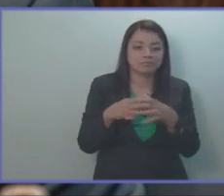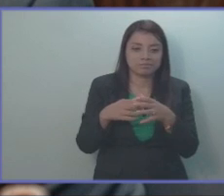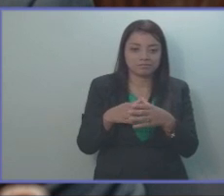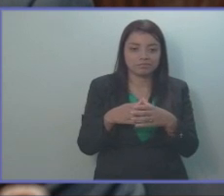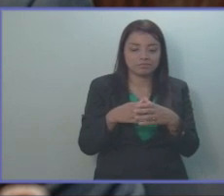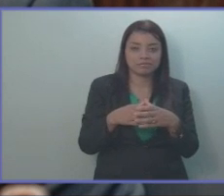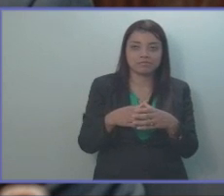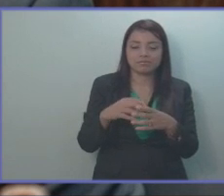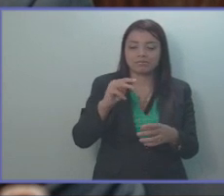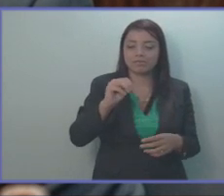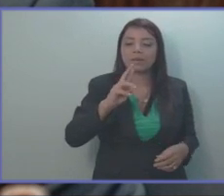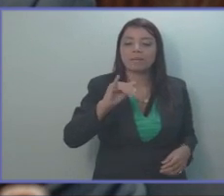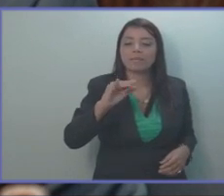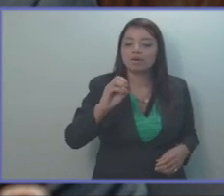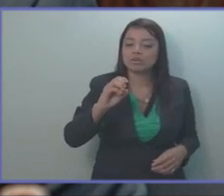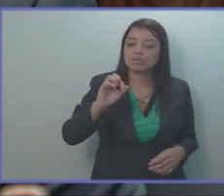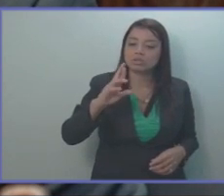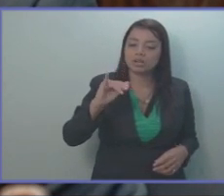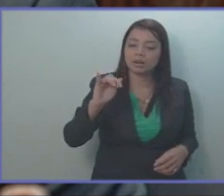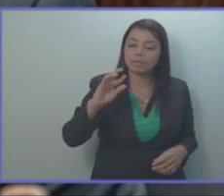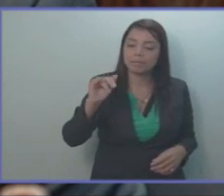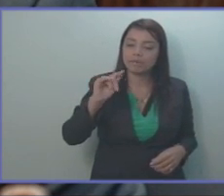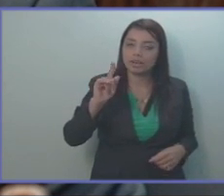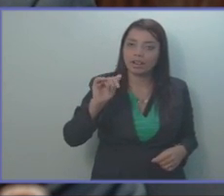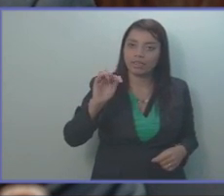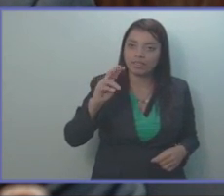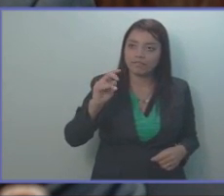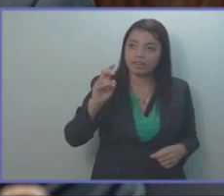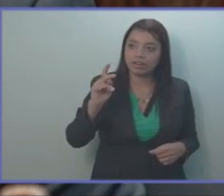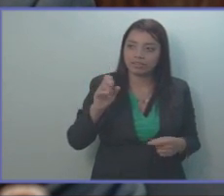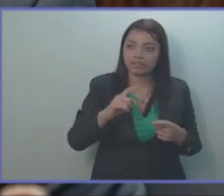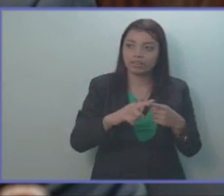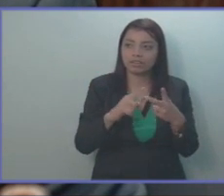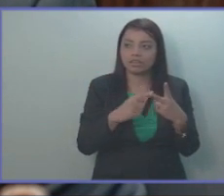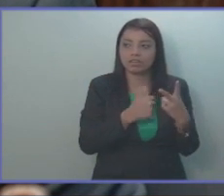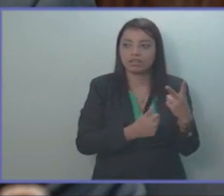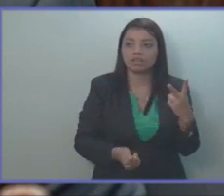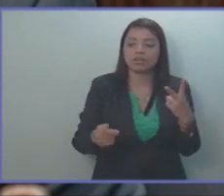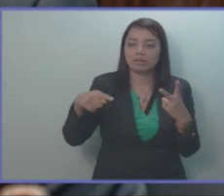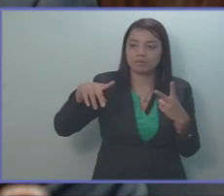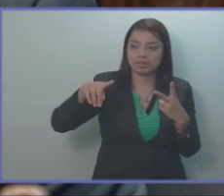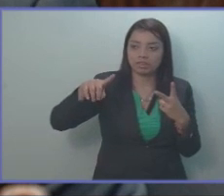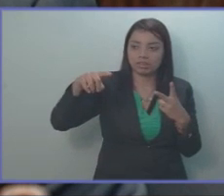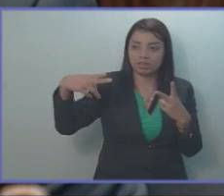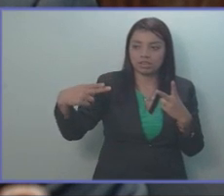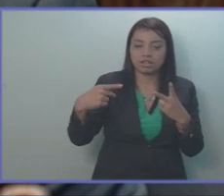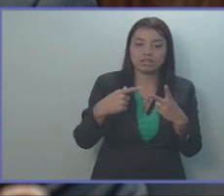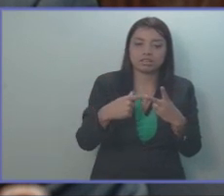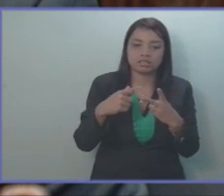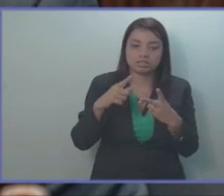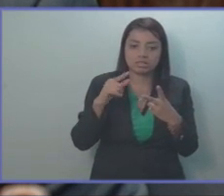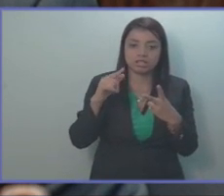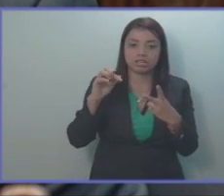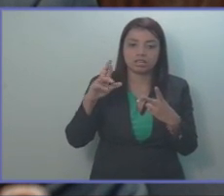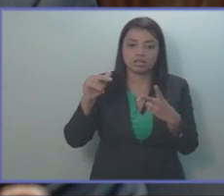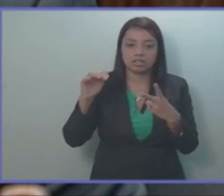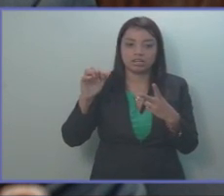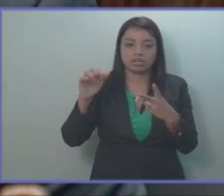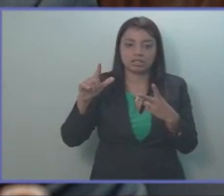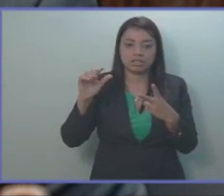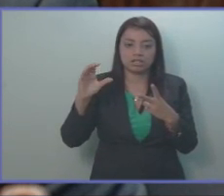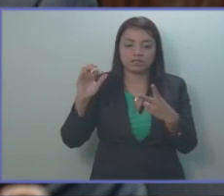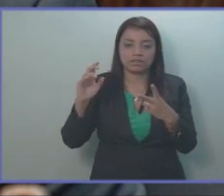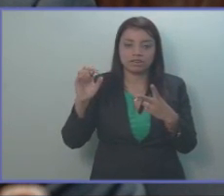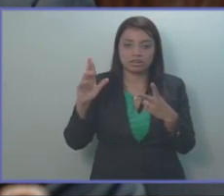Mauricio Ramírez Landaverde, la procuradora para la defensa de los derechos humanos, licenciada Raquel Caballero de